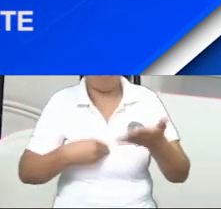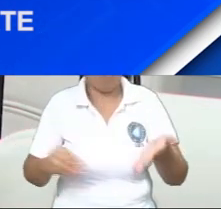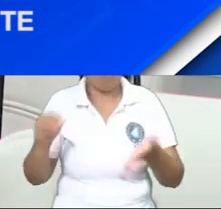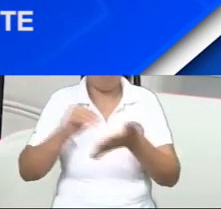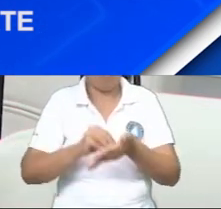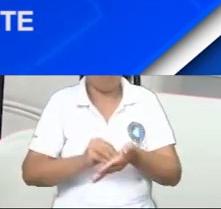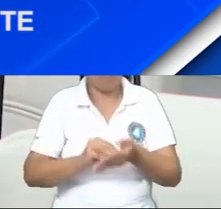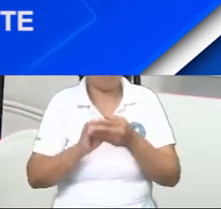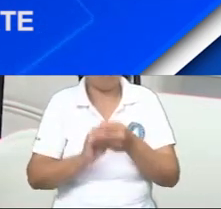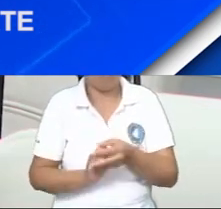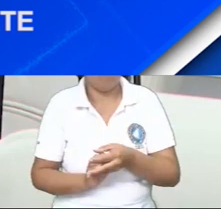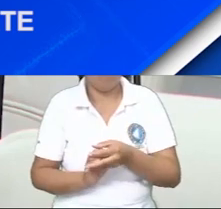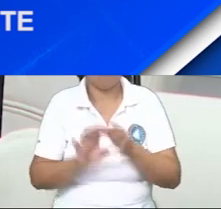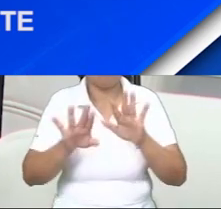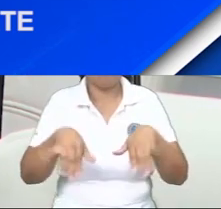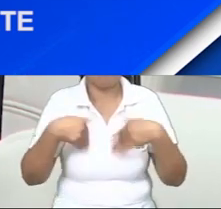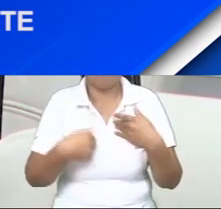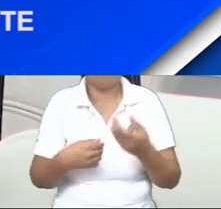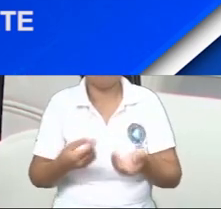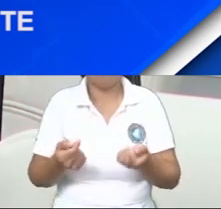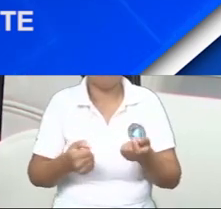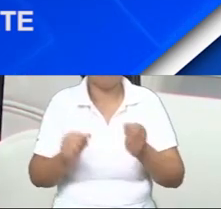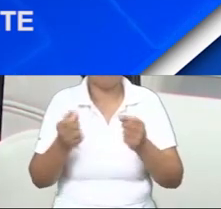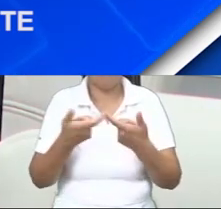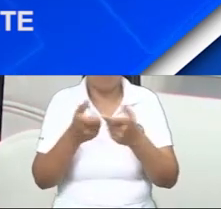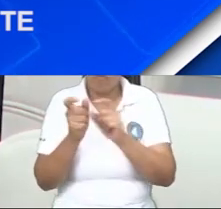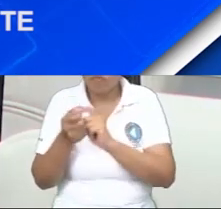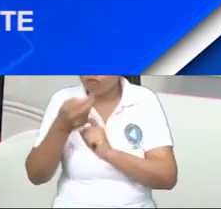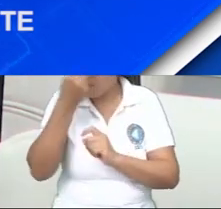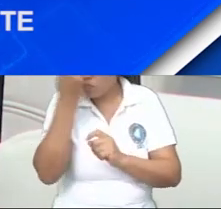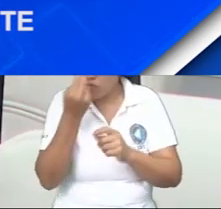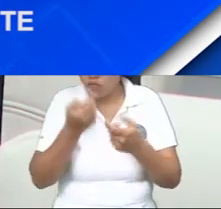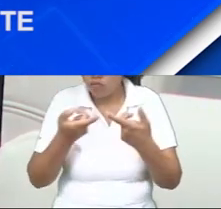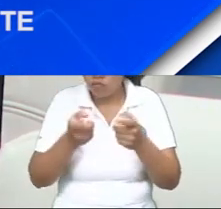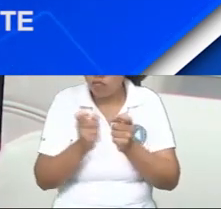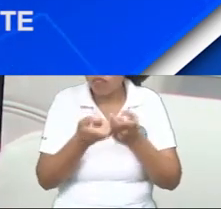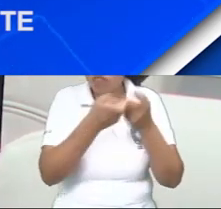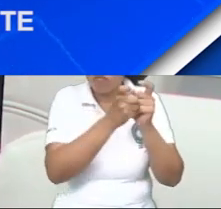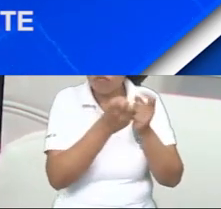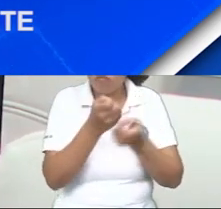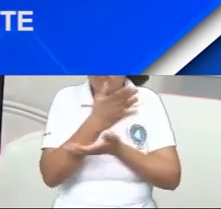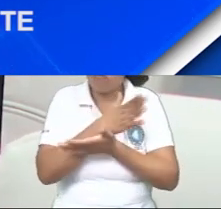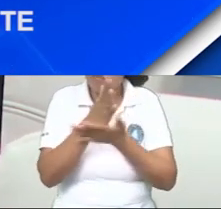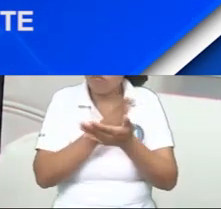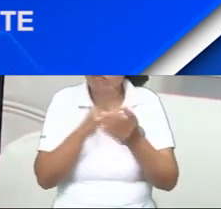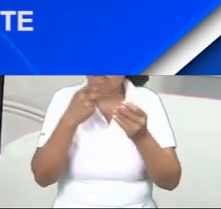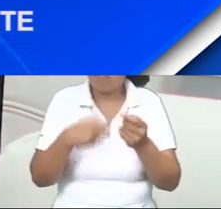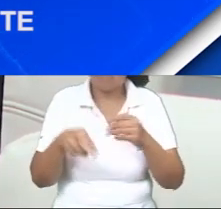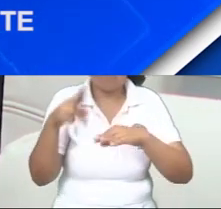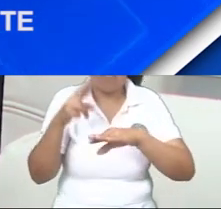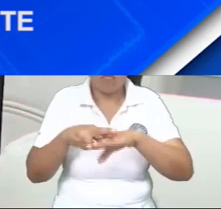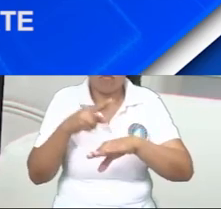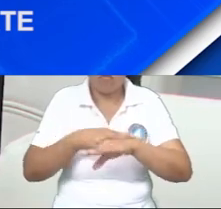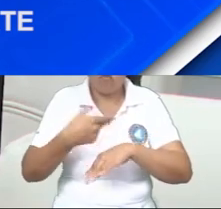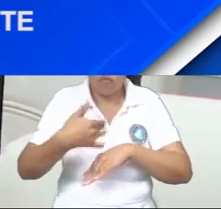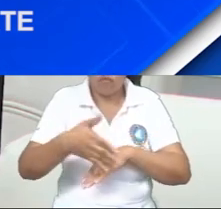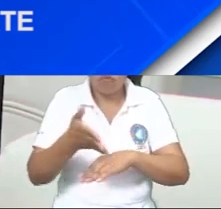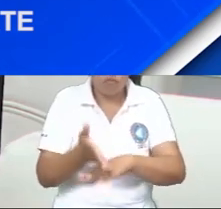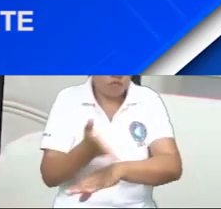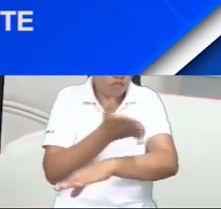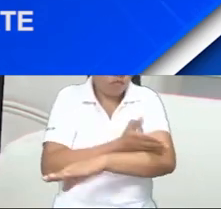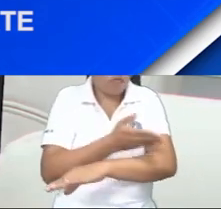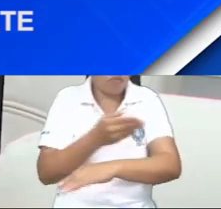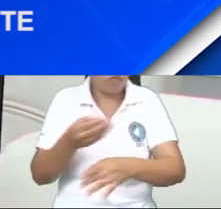ha procedido a someter al proceso de consolidación normativa dos normas que en el digesto